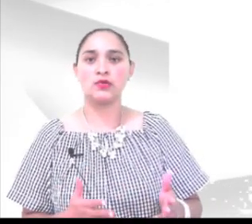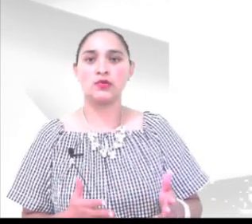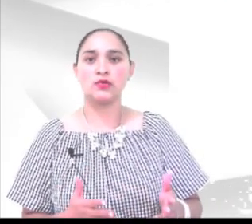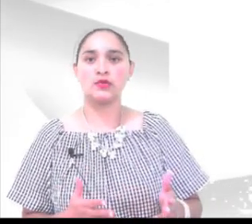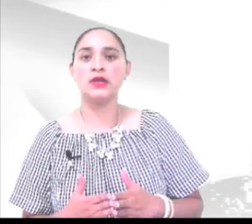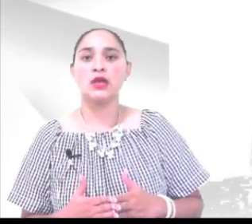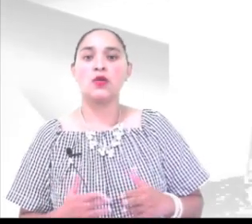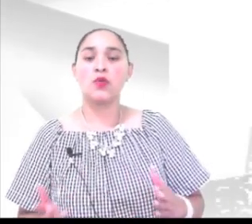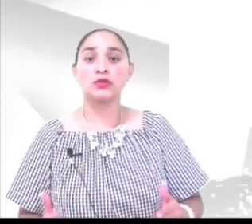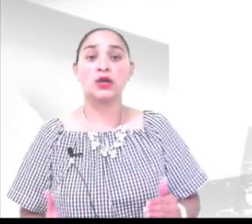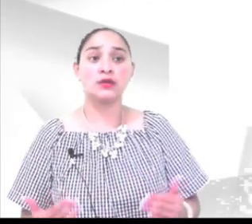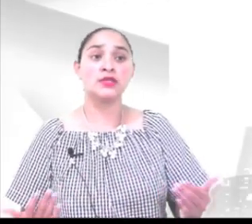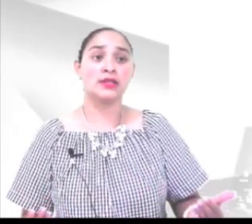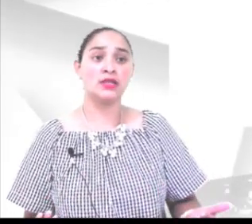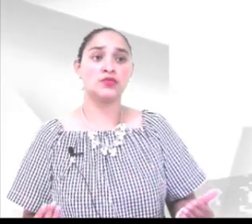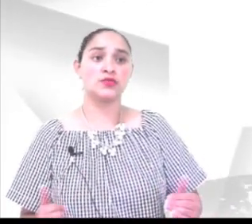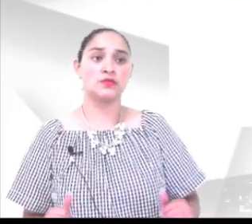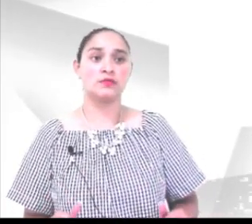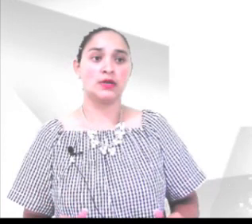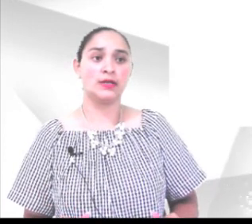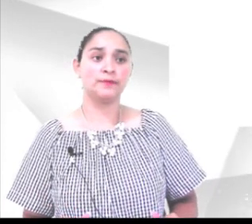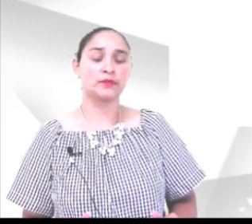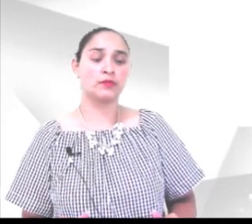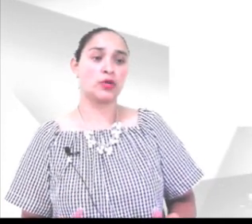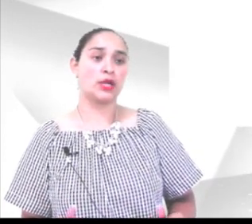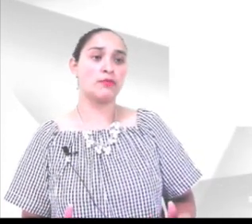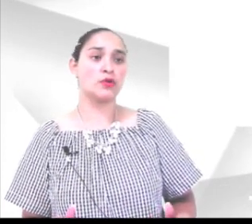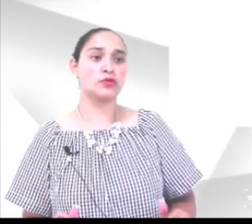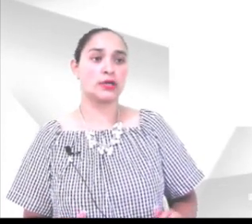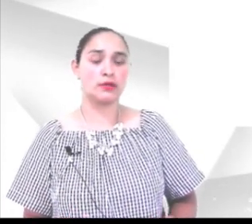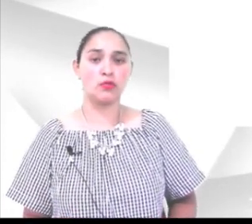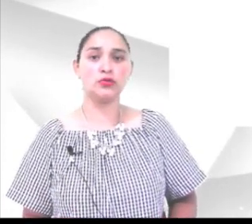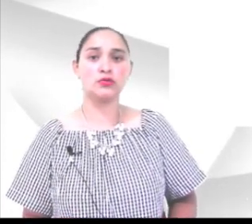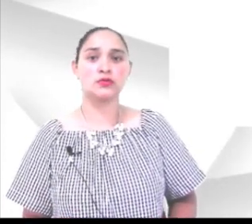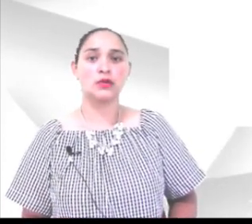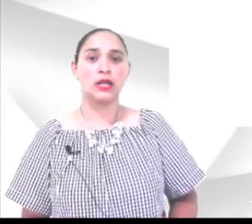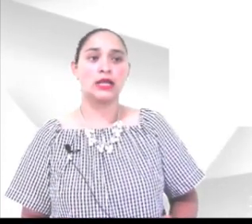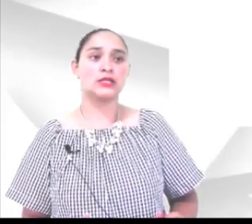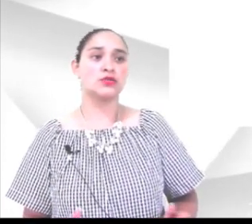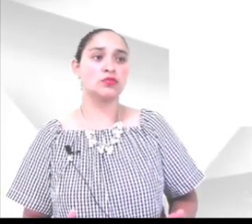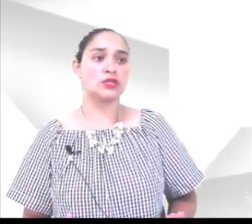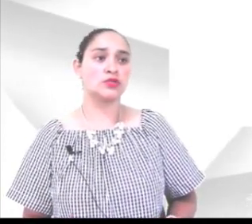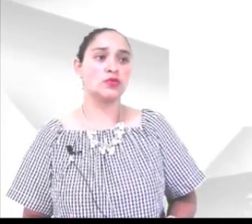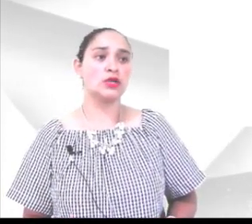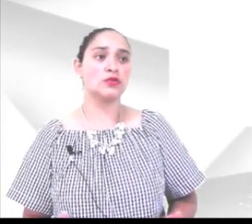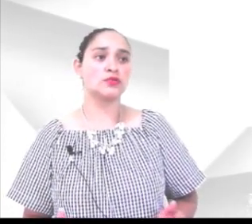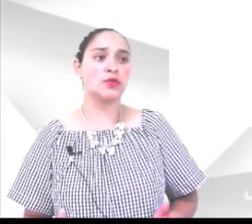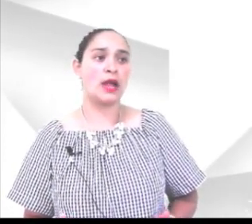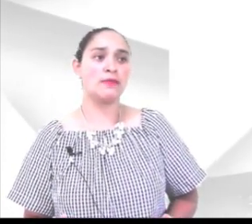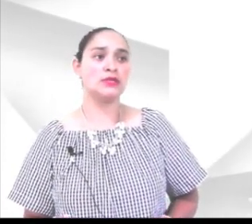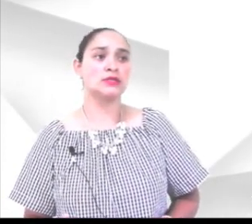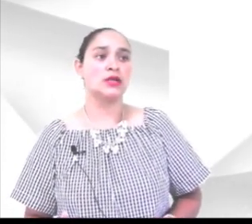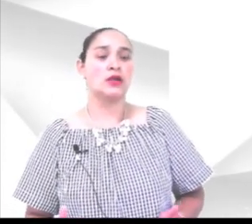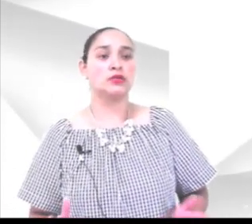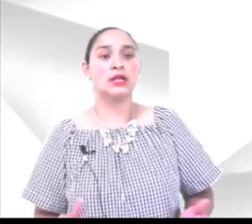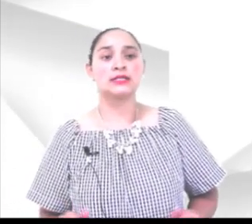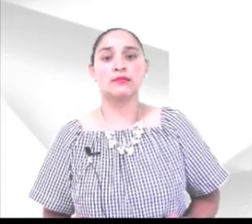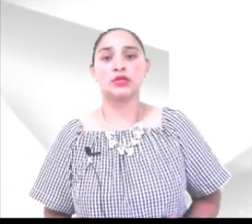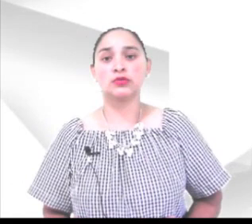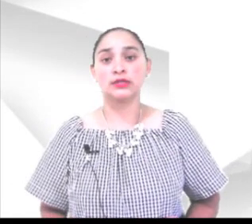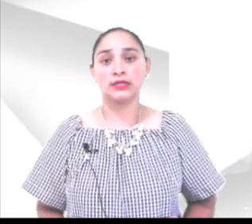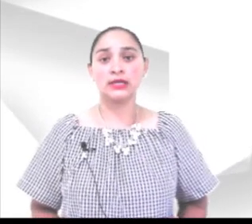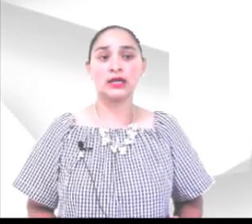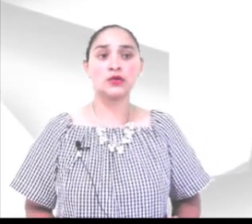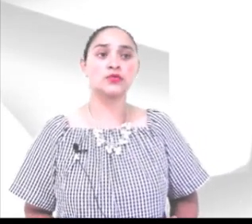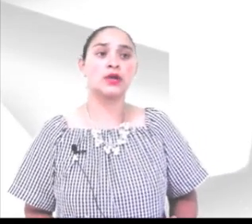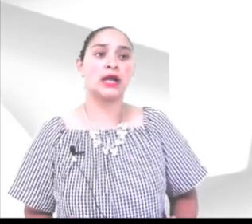una catástrofe cuando causa daños, ¿verdad? Por ejemplo, los terremotos, las inundaciones, los tsunamis, los